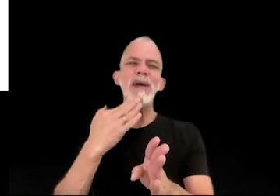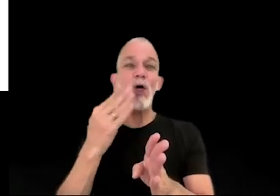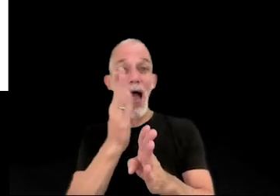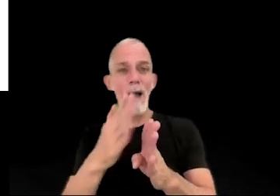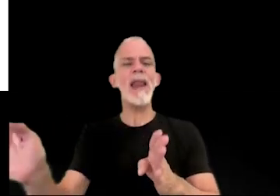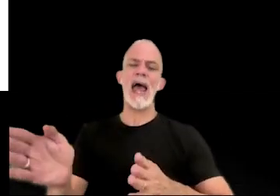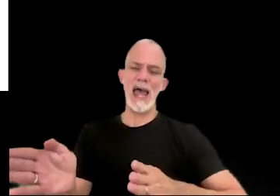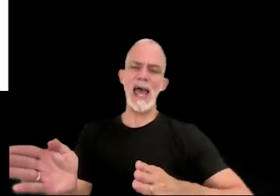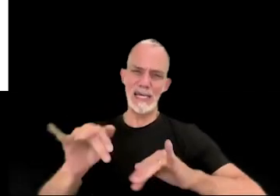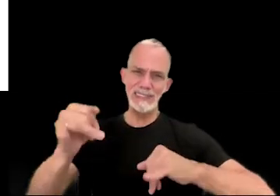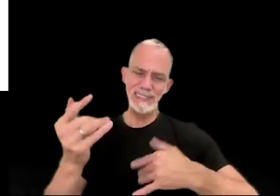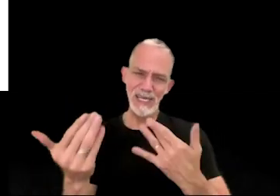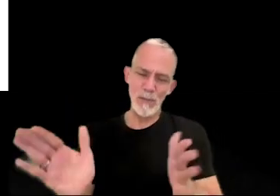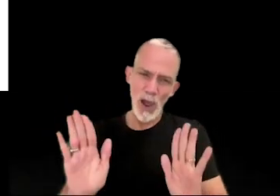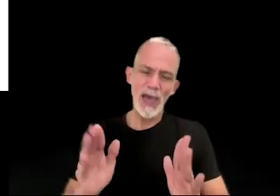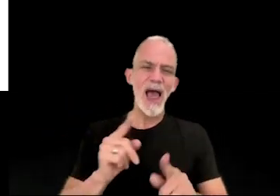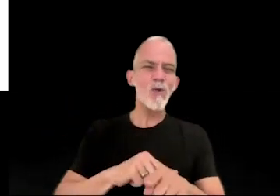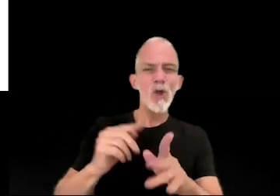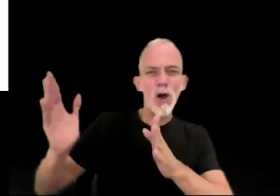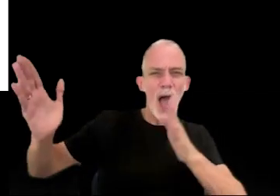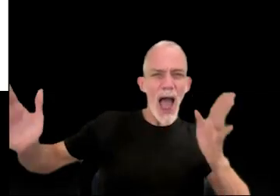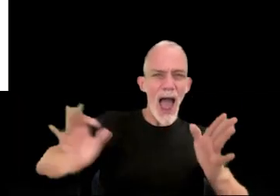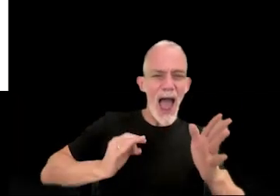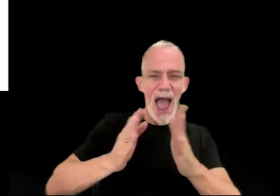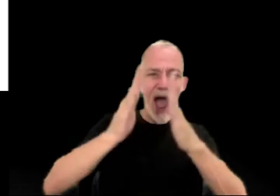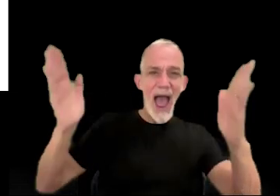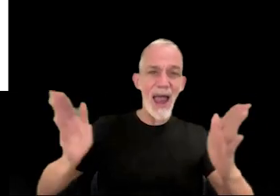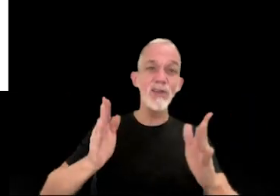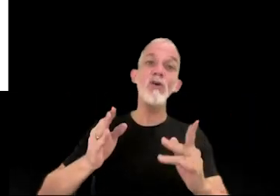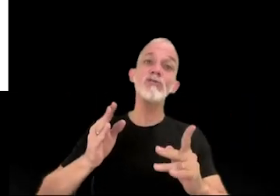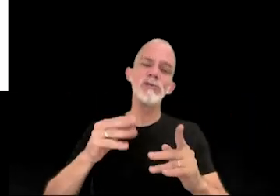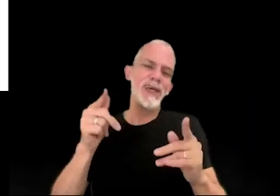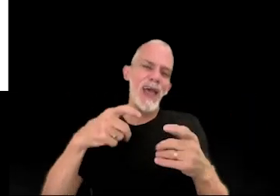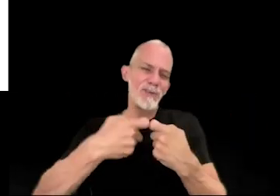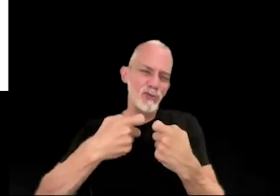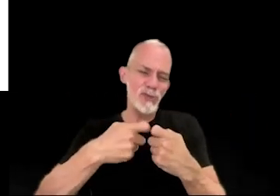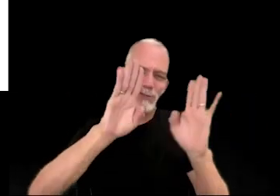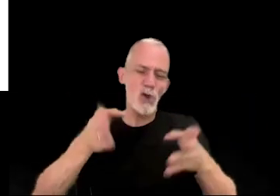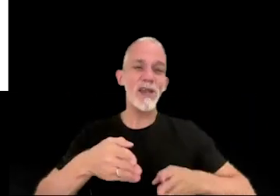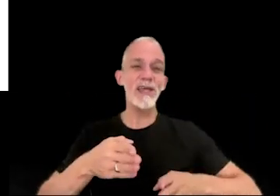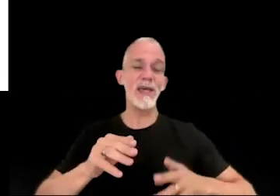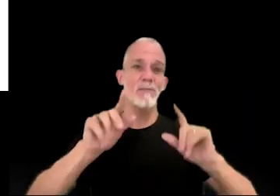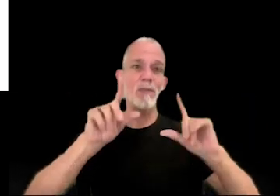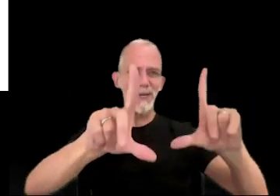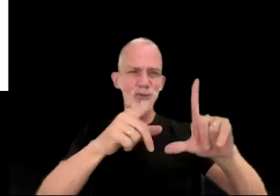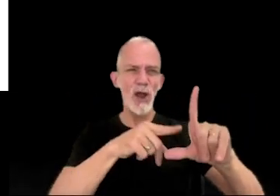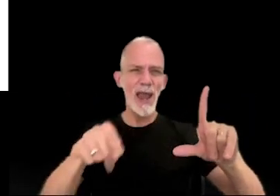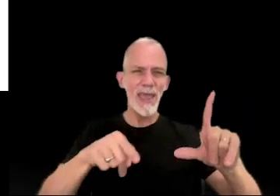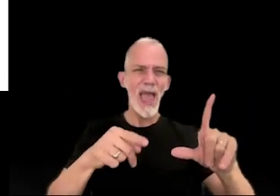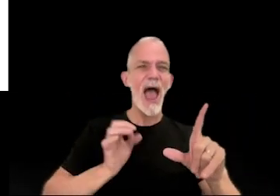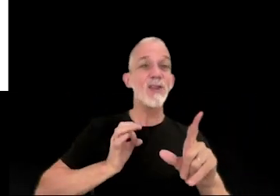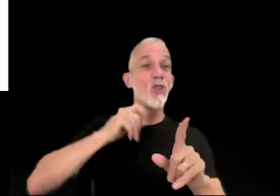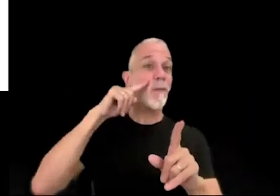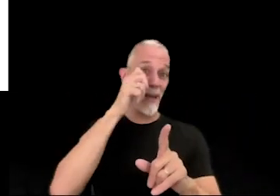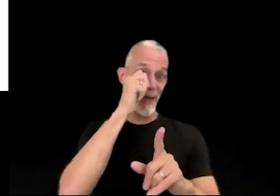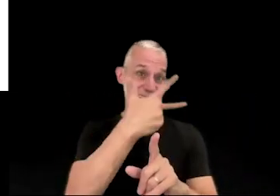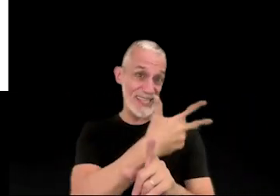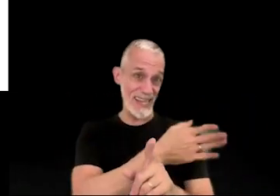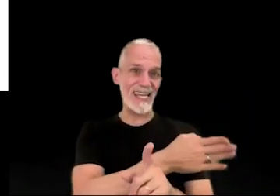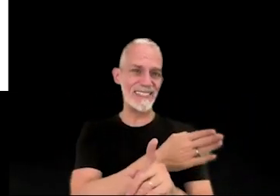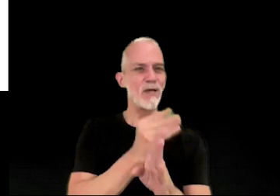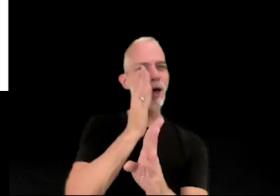de algunos ejercicios de personas jurídicas 2023, podemos hablar de persona humana 2023, que tiene cierre de